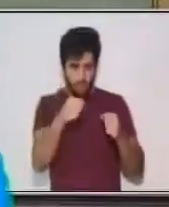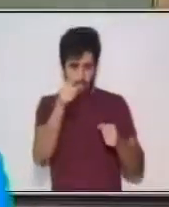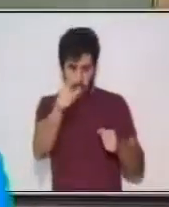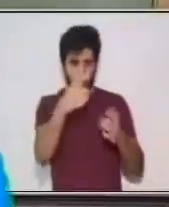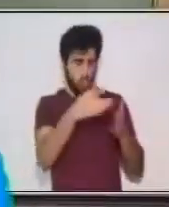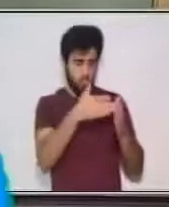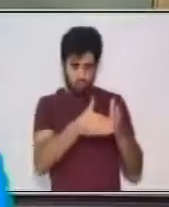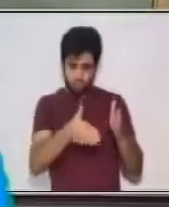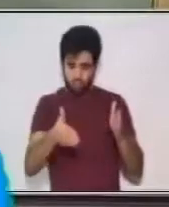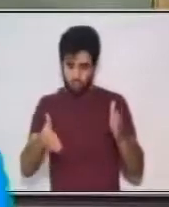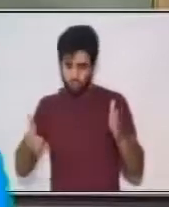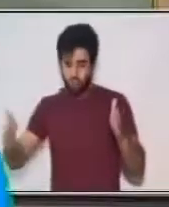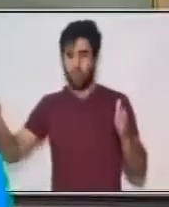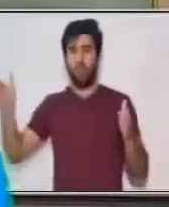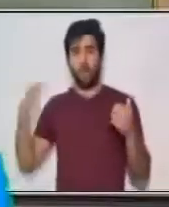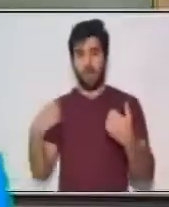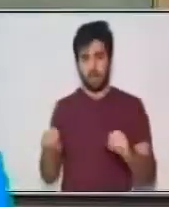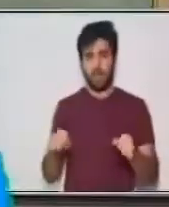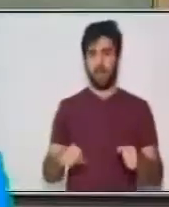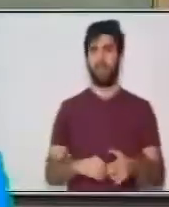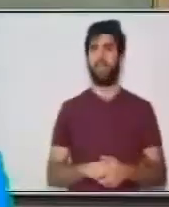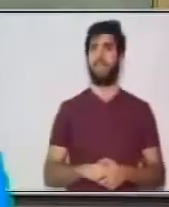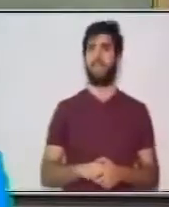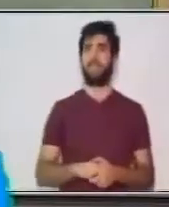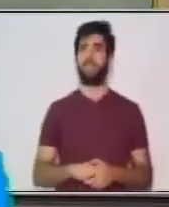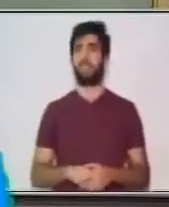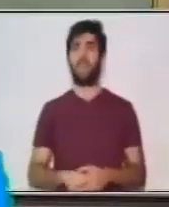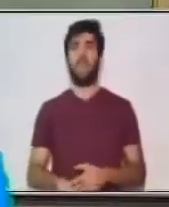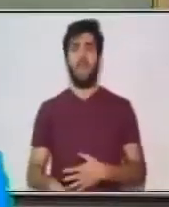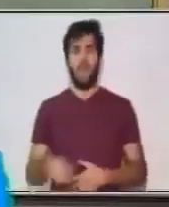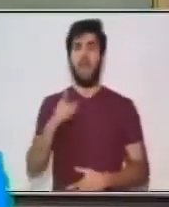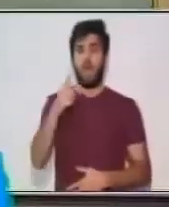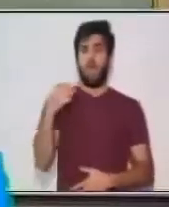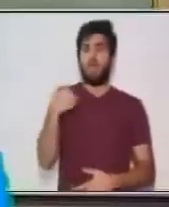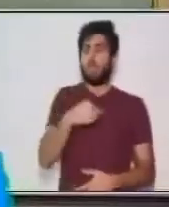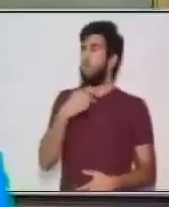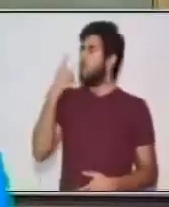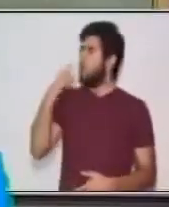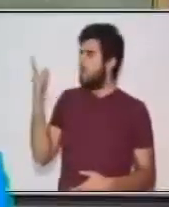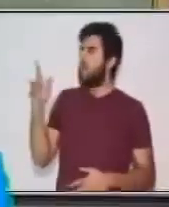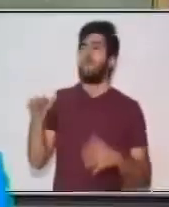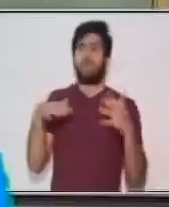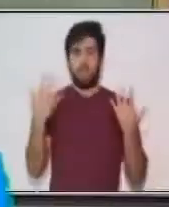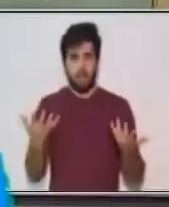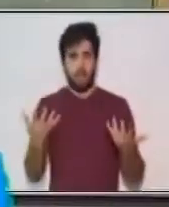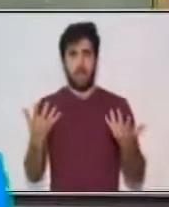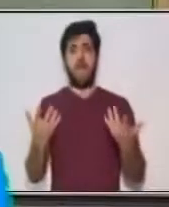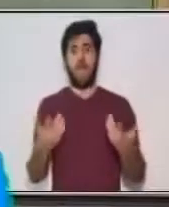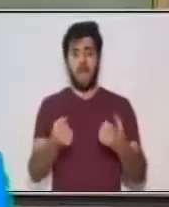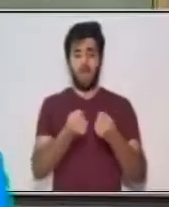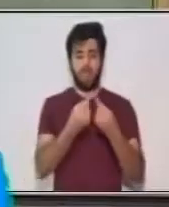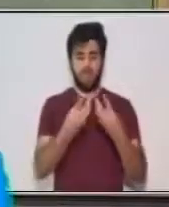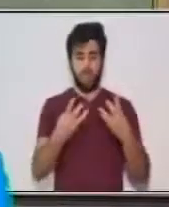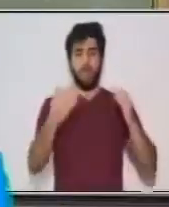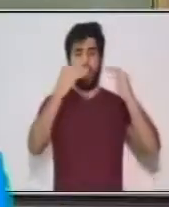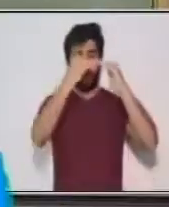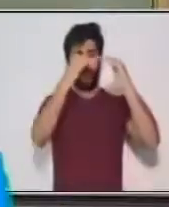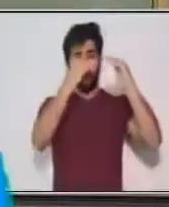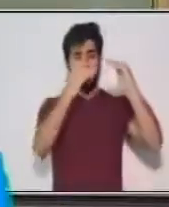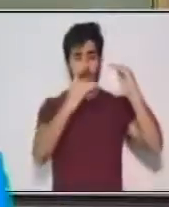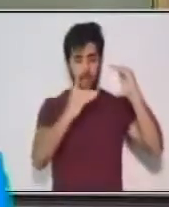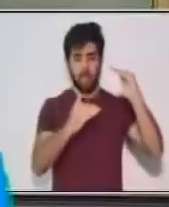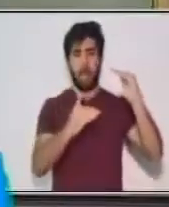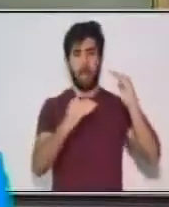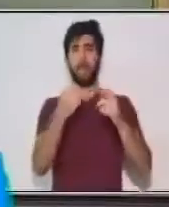numérico que ya descubrimos. ¿Qué características? Vimos que iba disminuyendo, aumentaba un dígito, perdón,